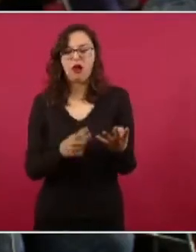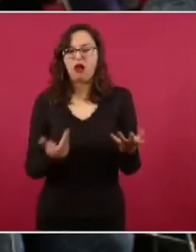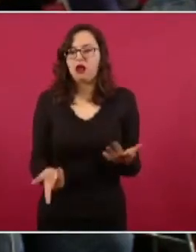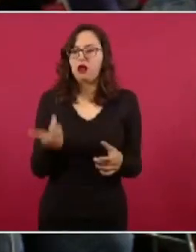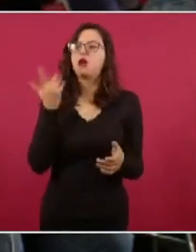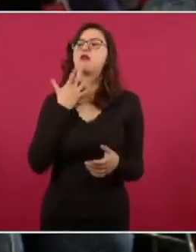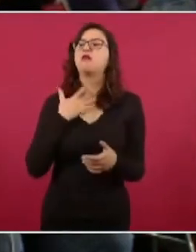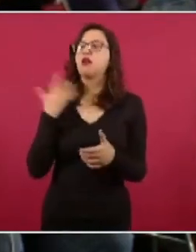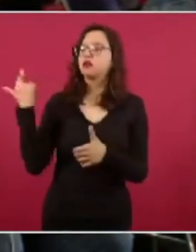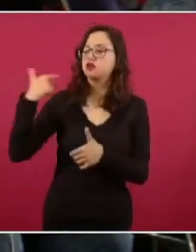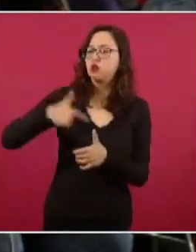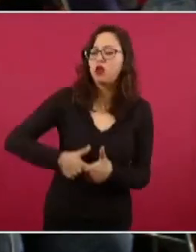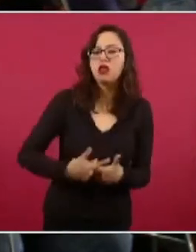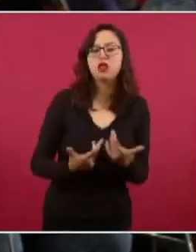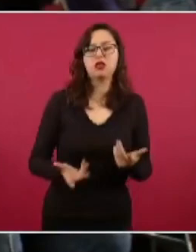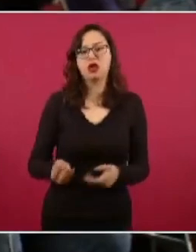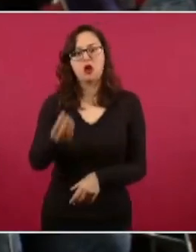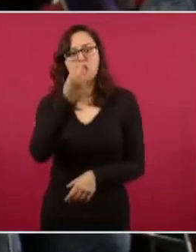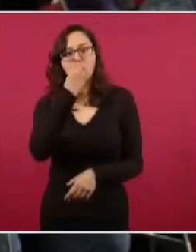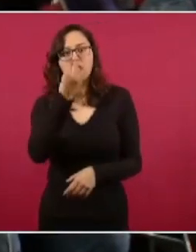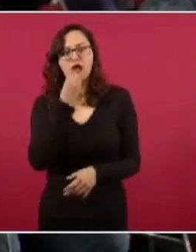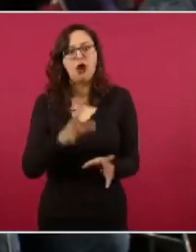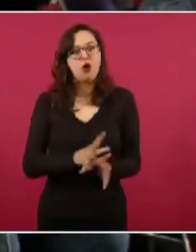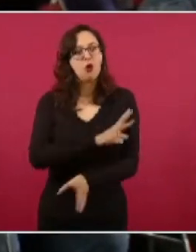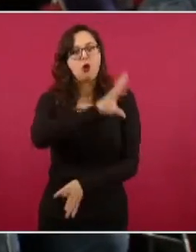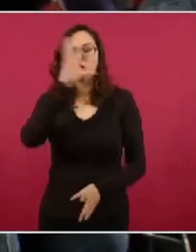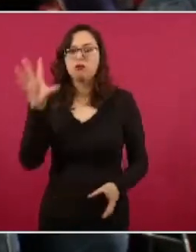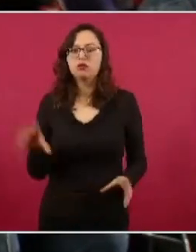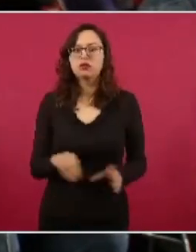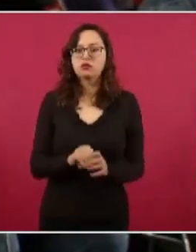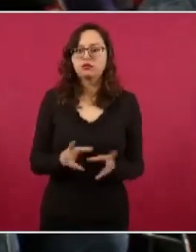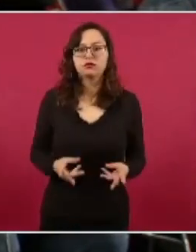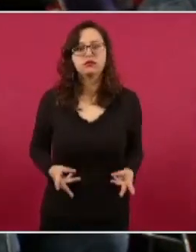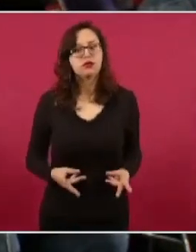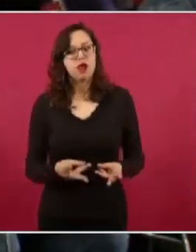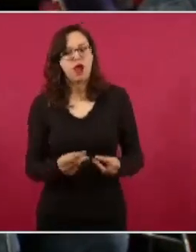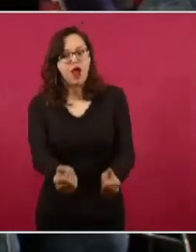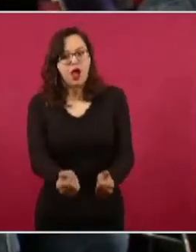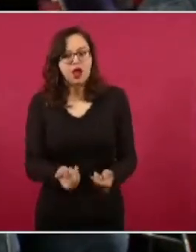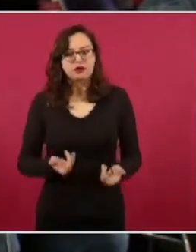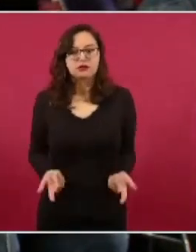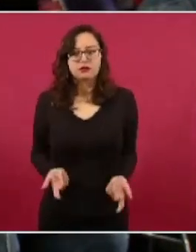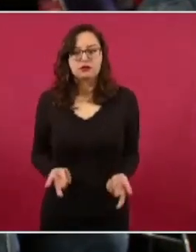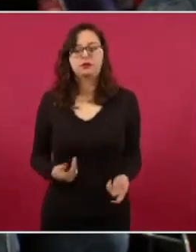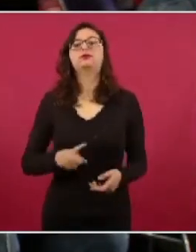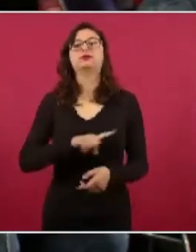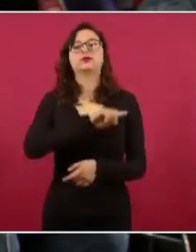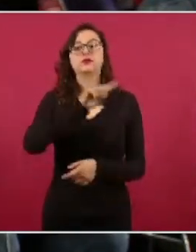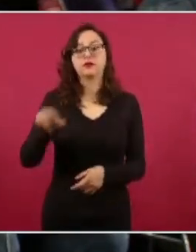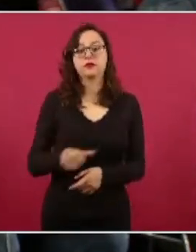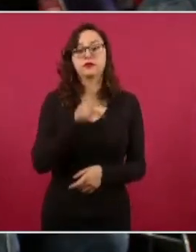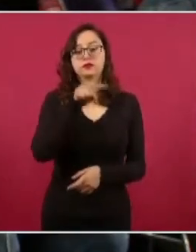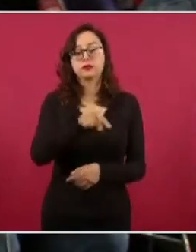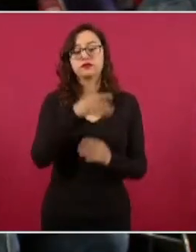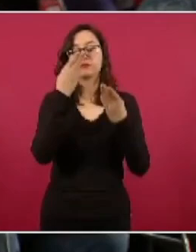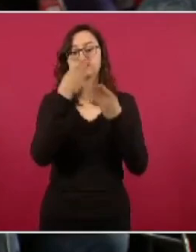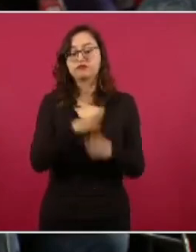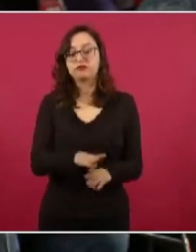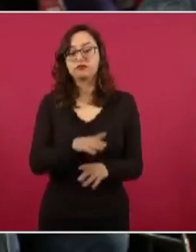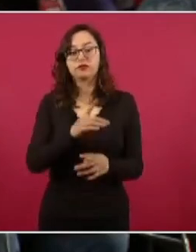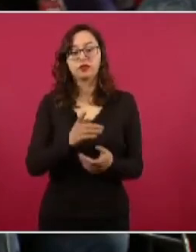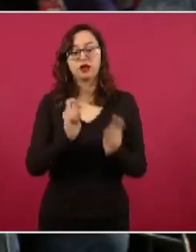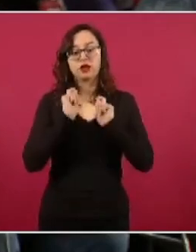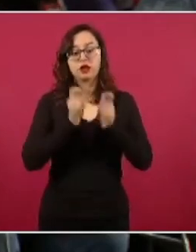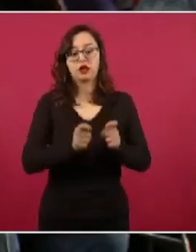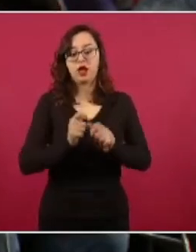que recordar en el Banco de México que tanto la gobernadora como los subgobernadores, cuando acaben este encargo, van a tener derecho